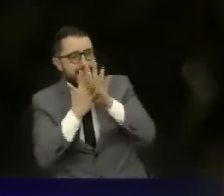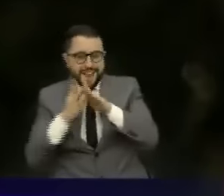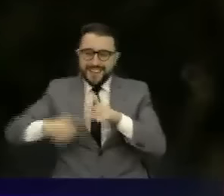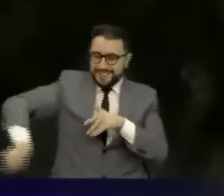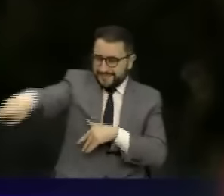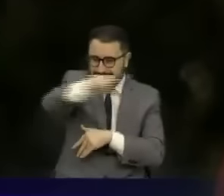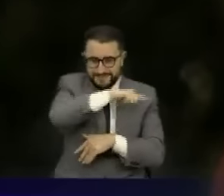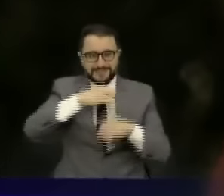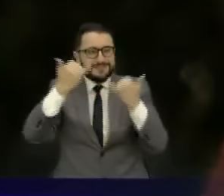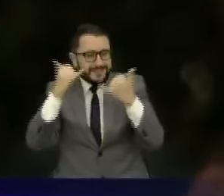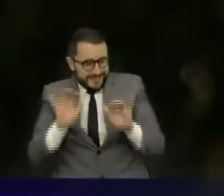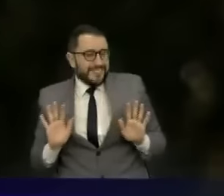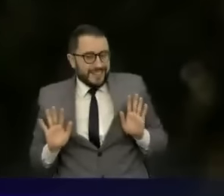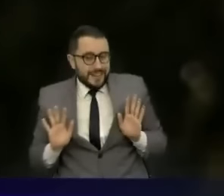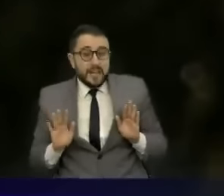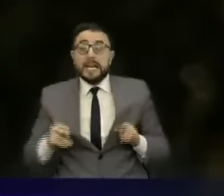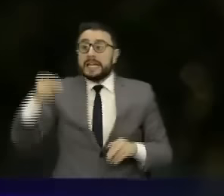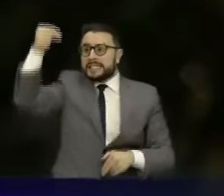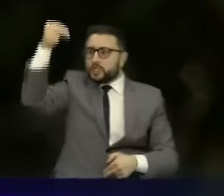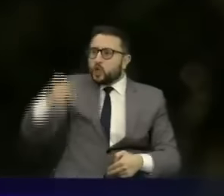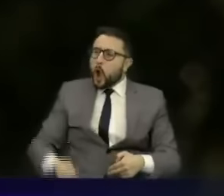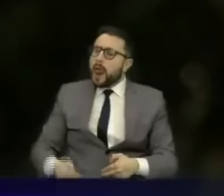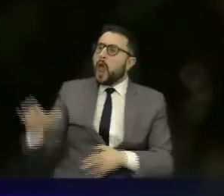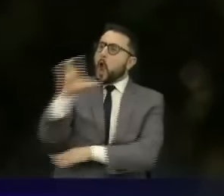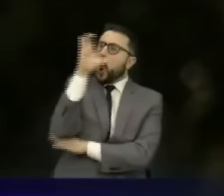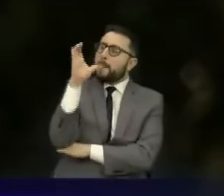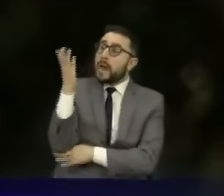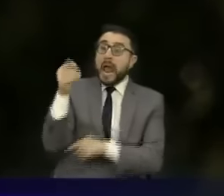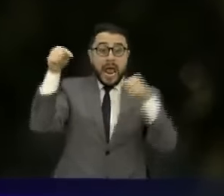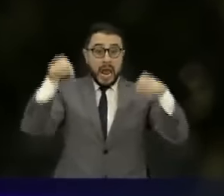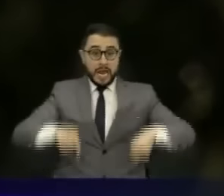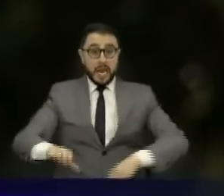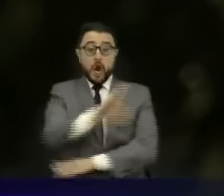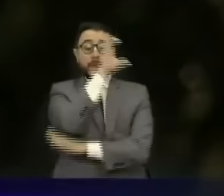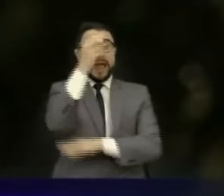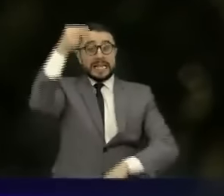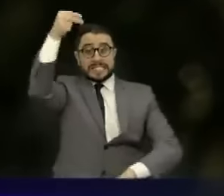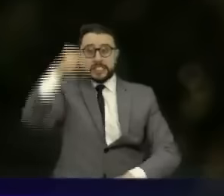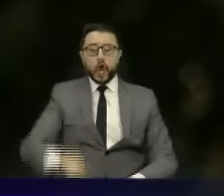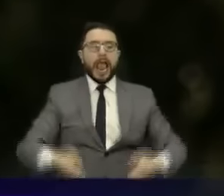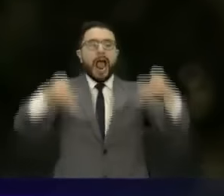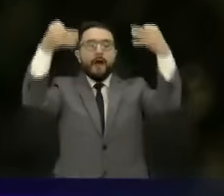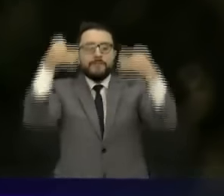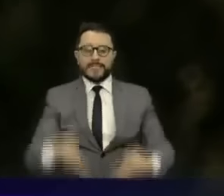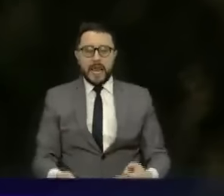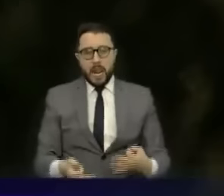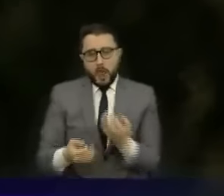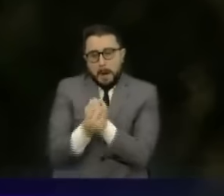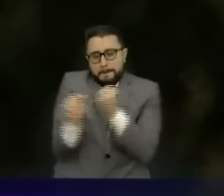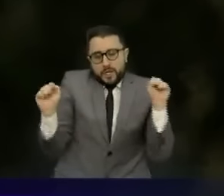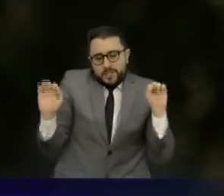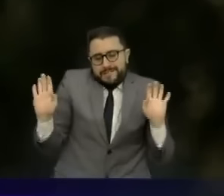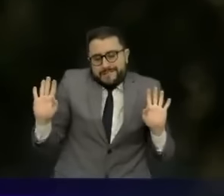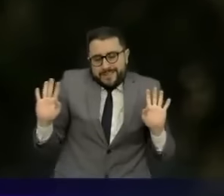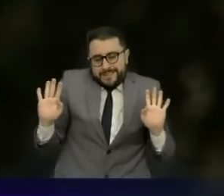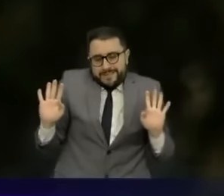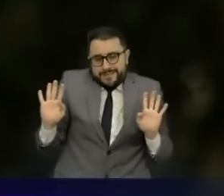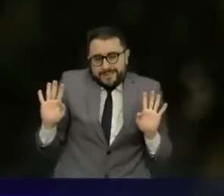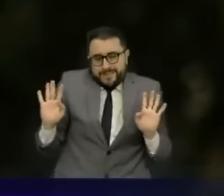encontrado pedazos de la historia nacional. En Colombia no hay una historia oficial, no puede haberla. La